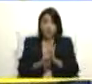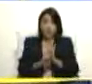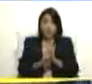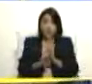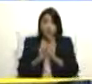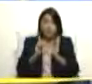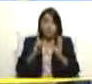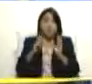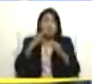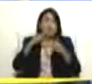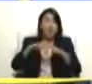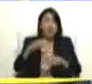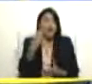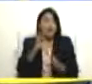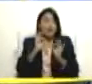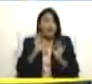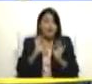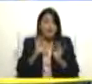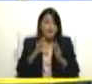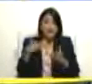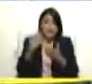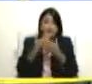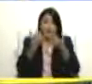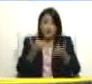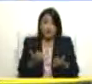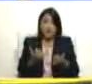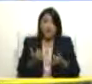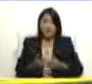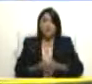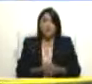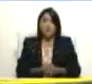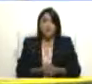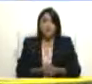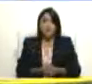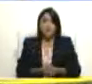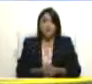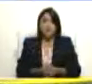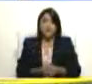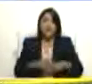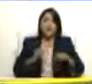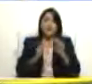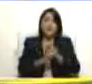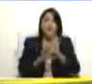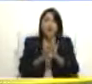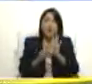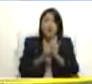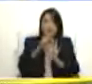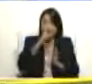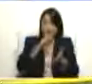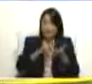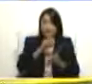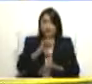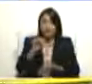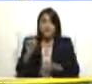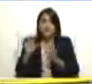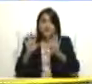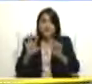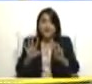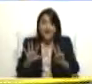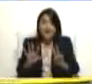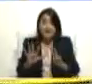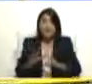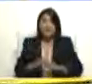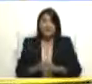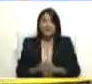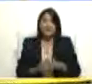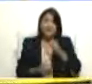dos pasos más adelante a los tiempos históricos. La reforma constitucional del 2007,